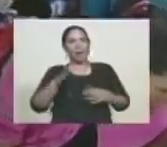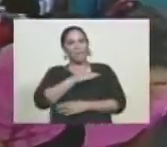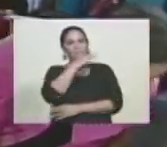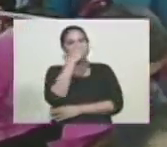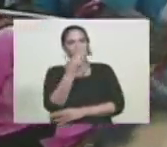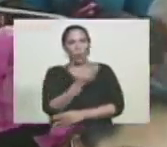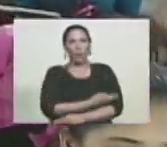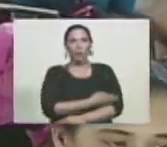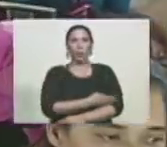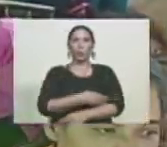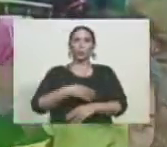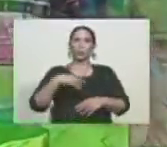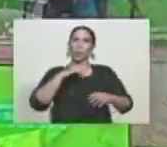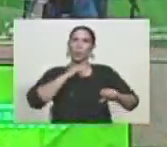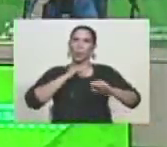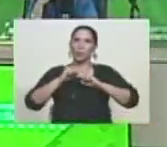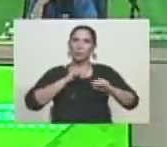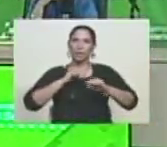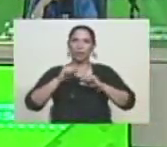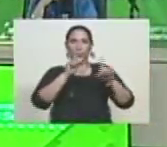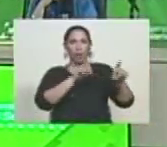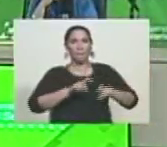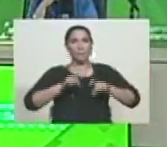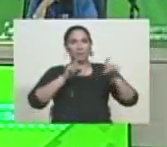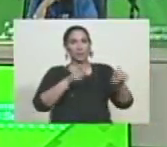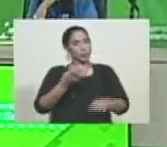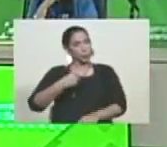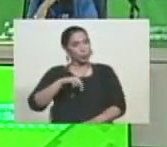poderoso movimiento campesino. Y lo hemos buscado